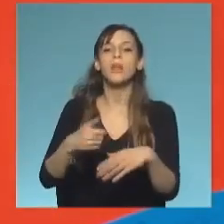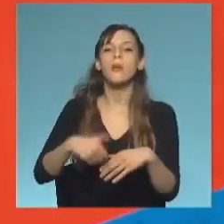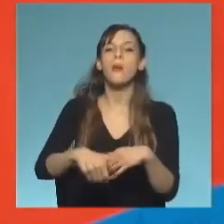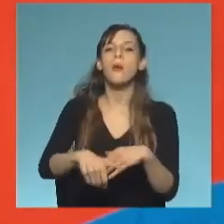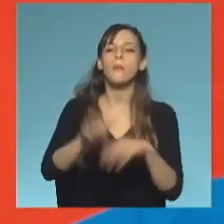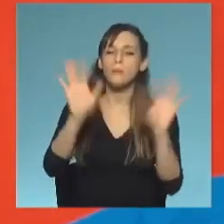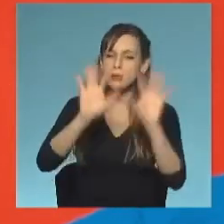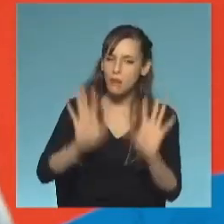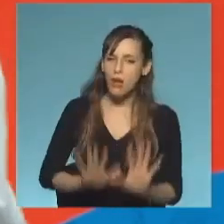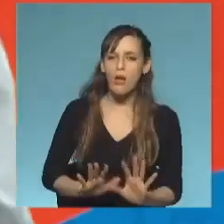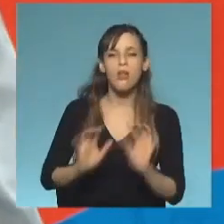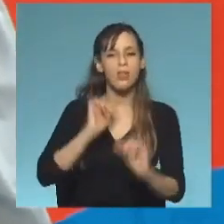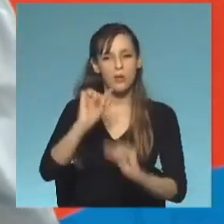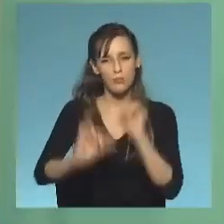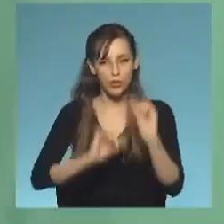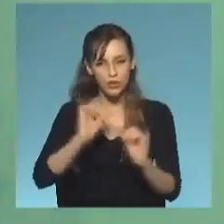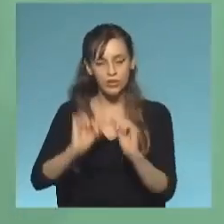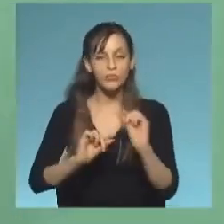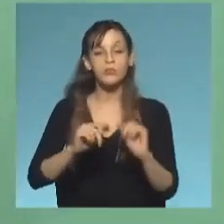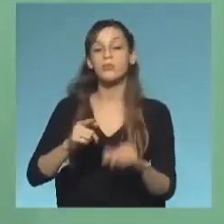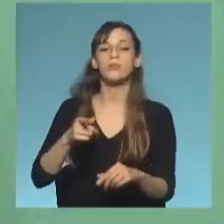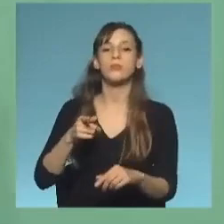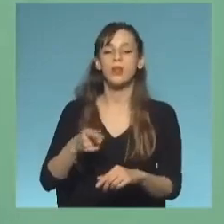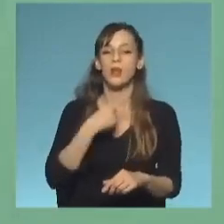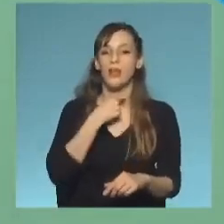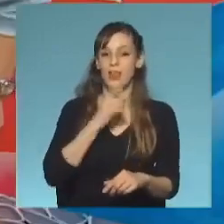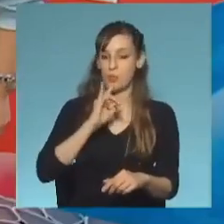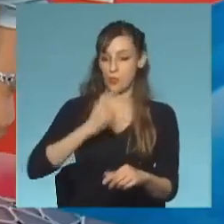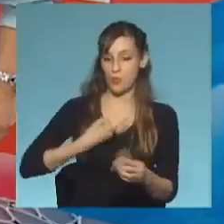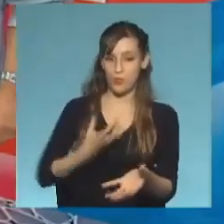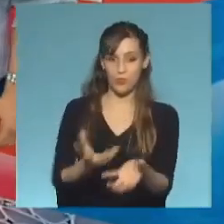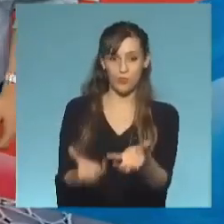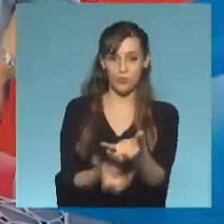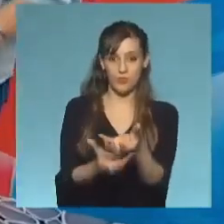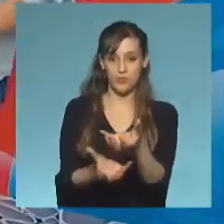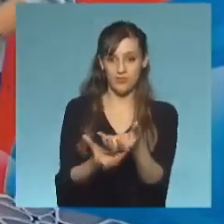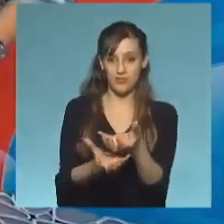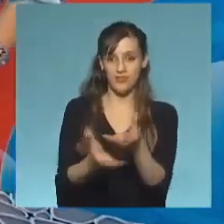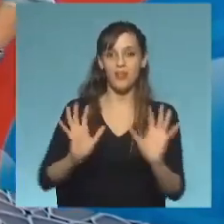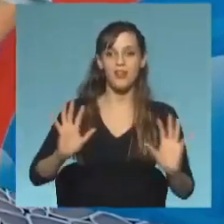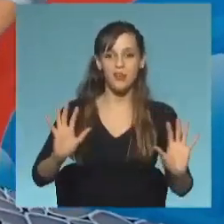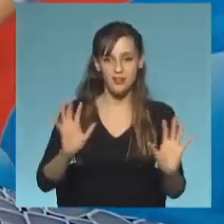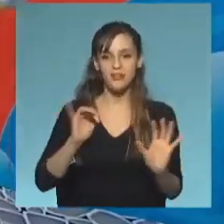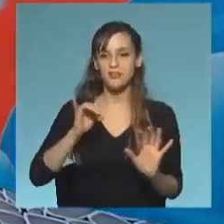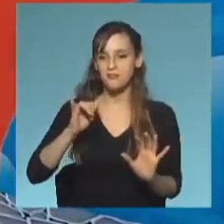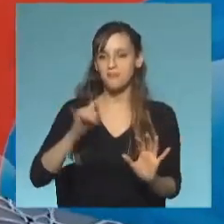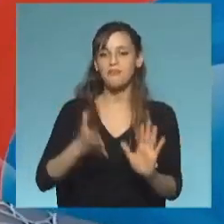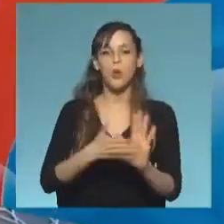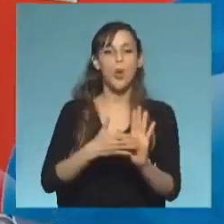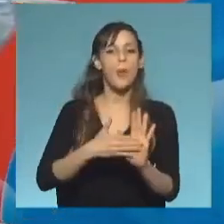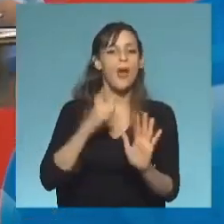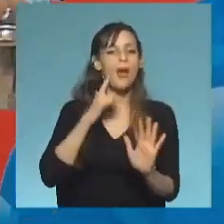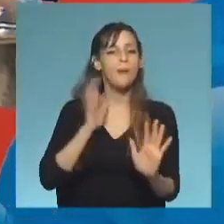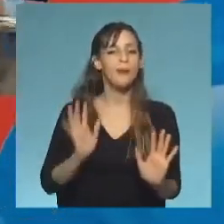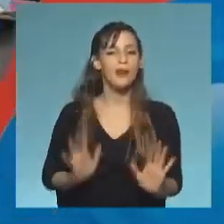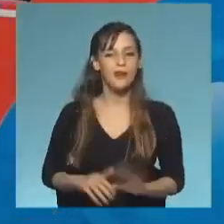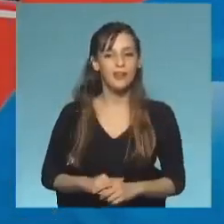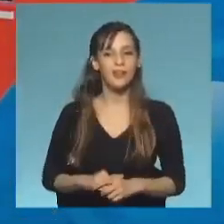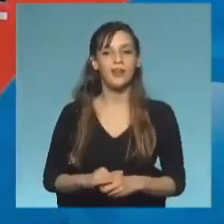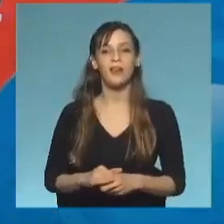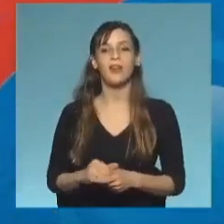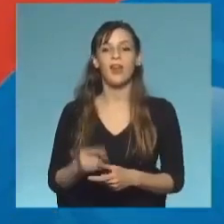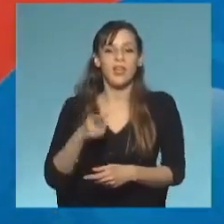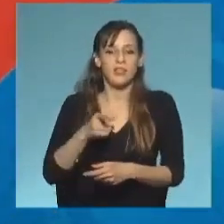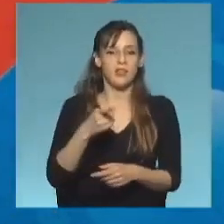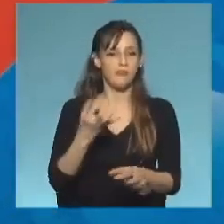haciendo despacito, vamos a poner, mira. ¿Querés que te prenda la hornalla? A ver, permiso. A ver, porque estuvimos probando y ella la... Ahí está,